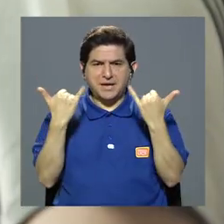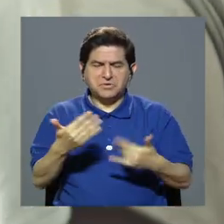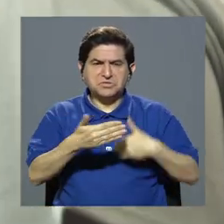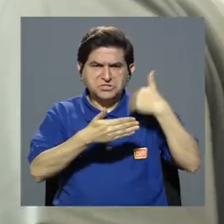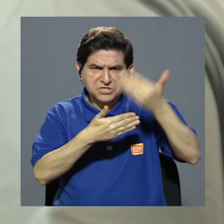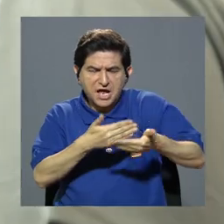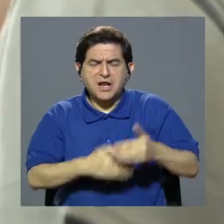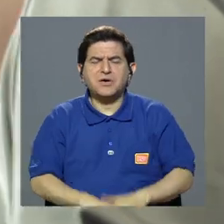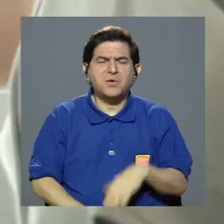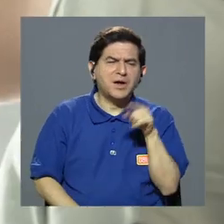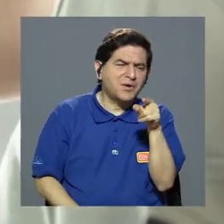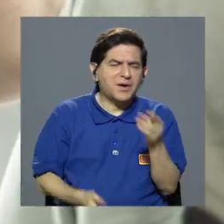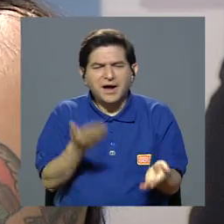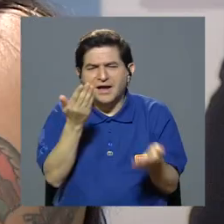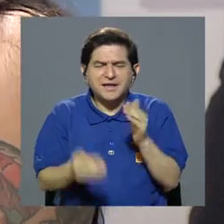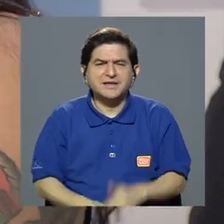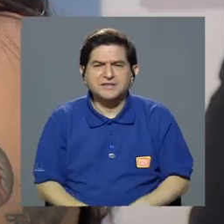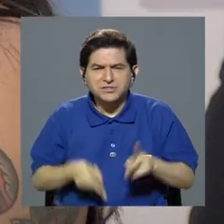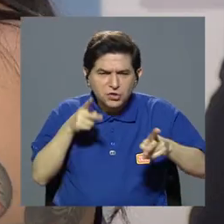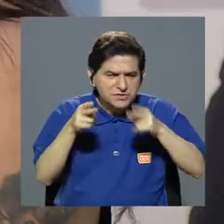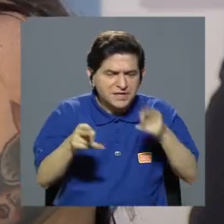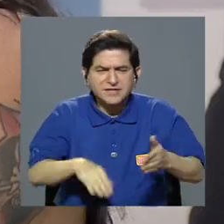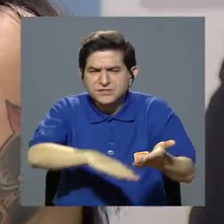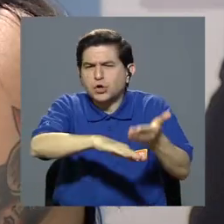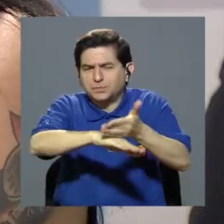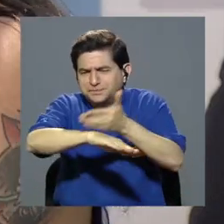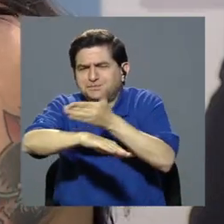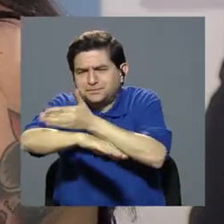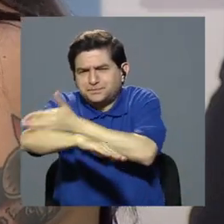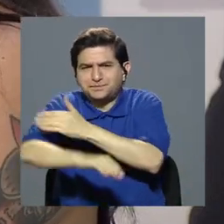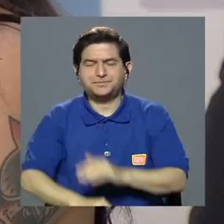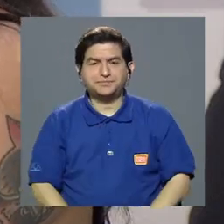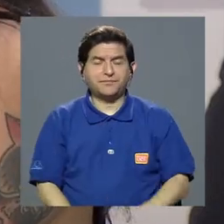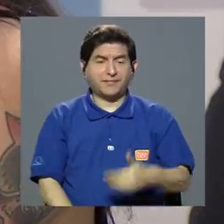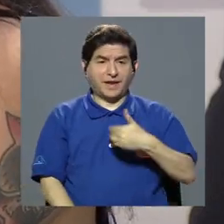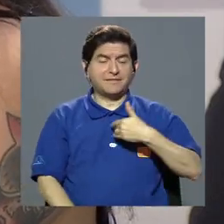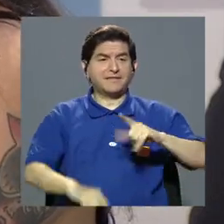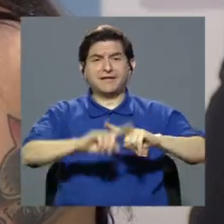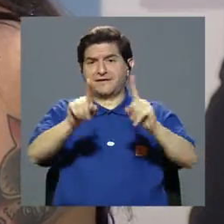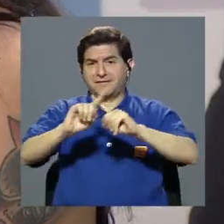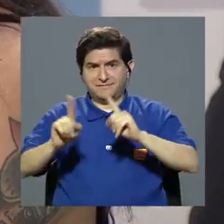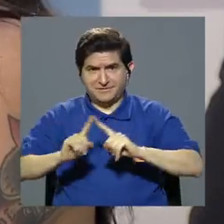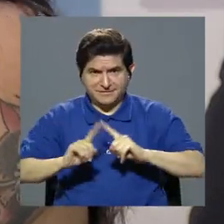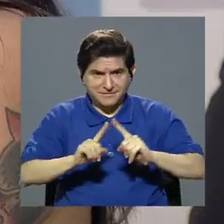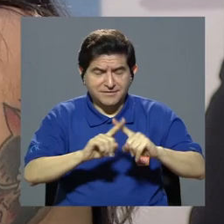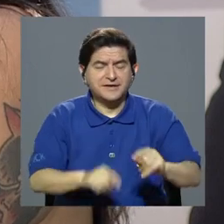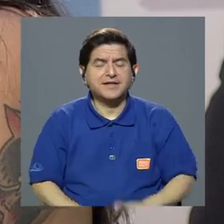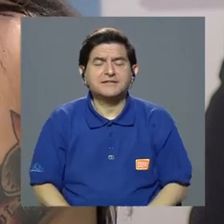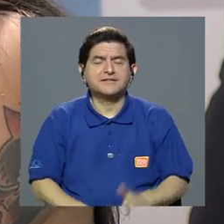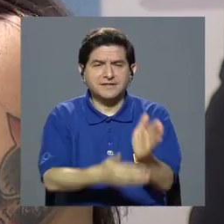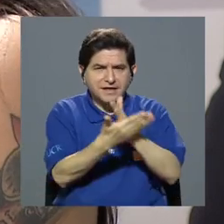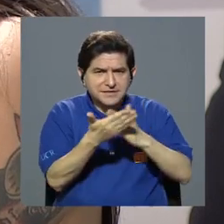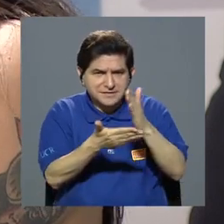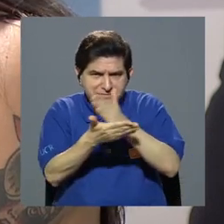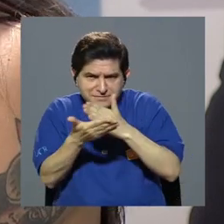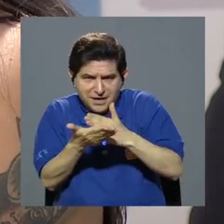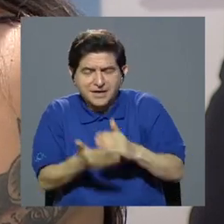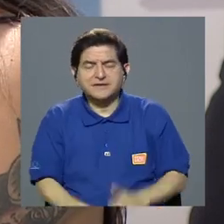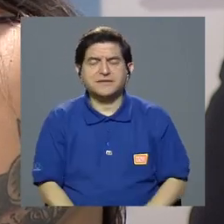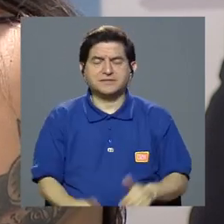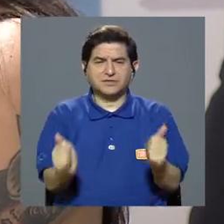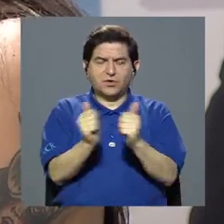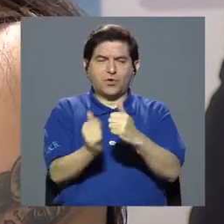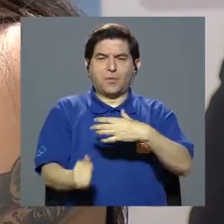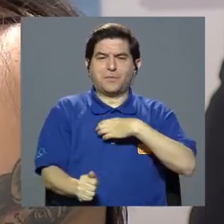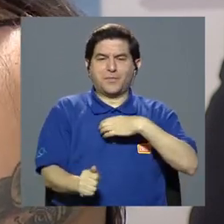luego de la edición le podemos poner como un timing cómico mejor lo podemos mejorar verdad entonces hay como muchos y es que todas las secciones como lo